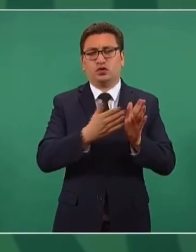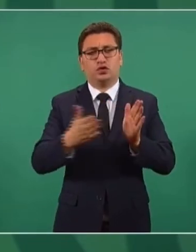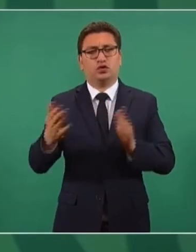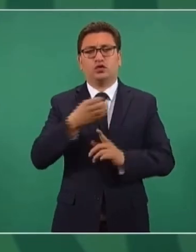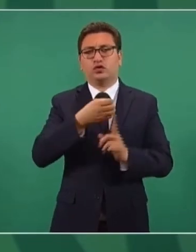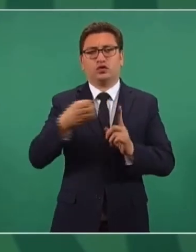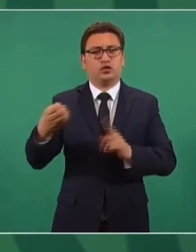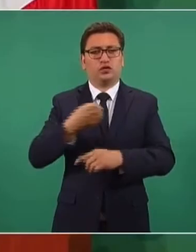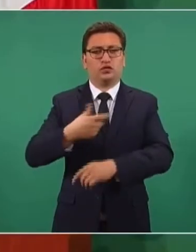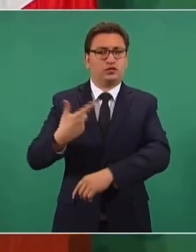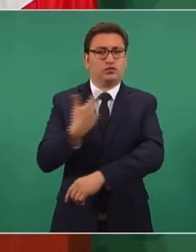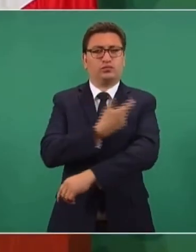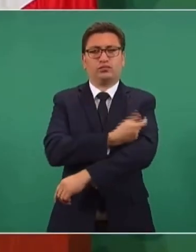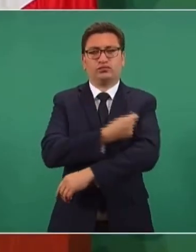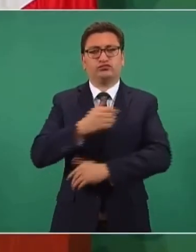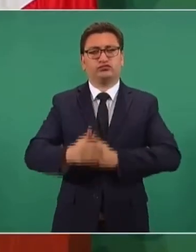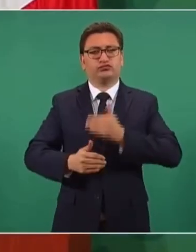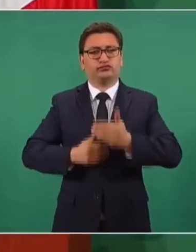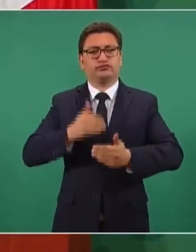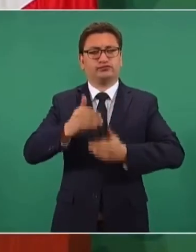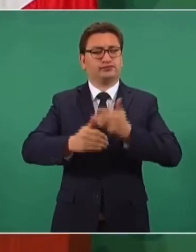cómo va la vacunación